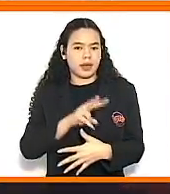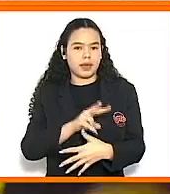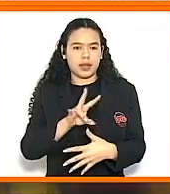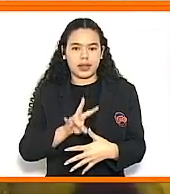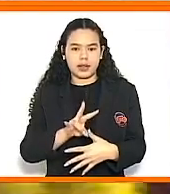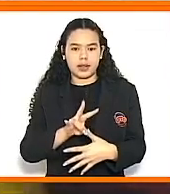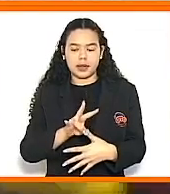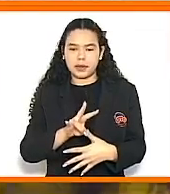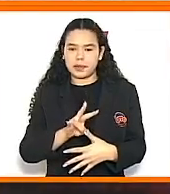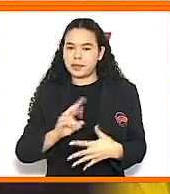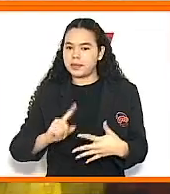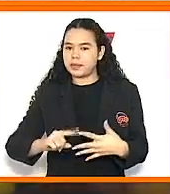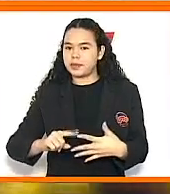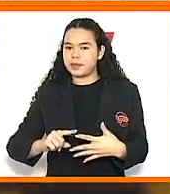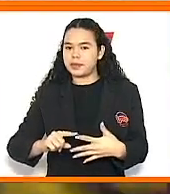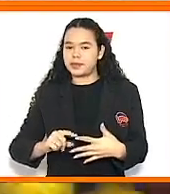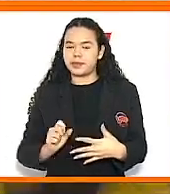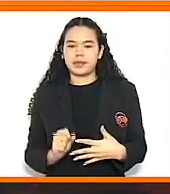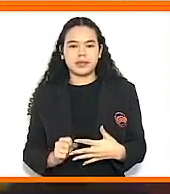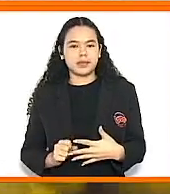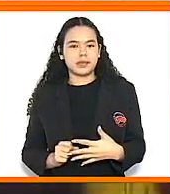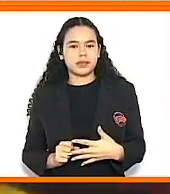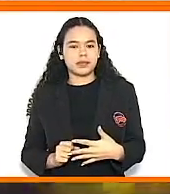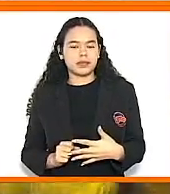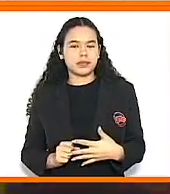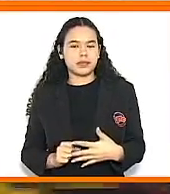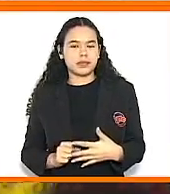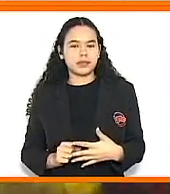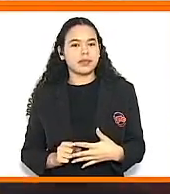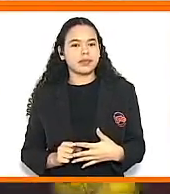27. Segundo número.